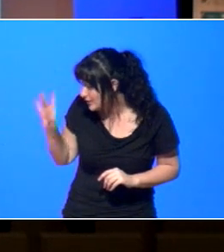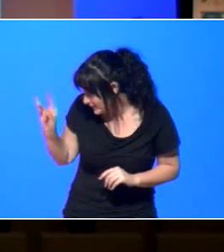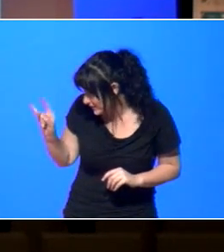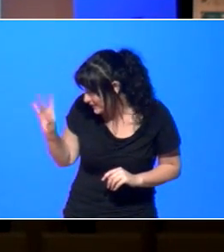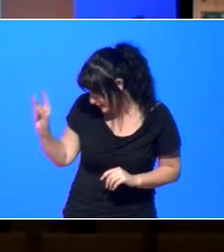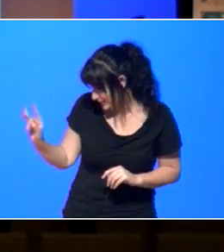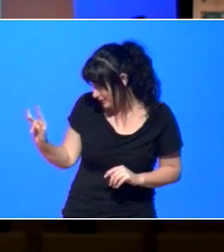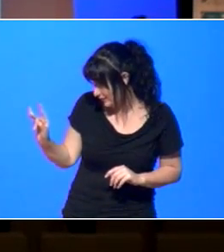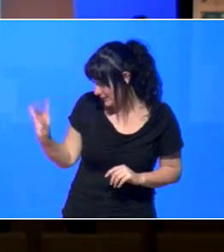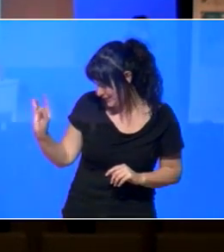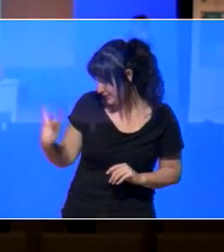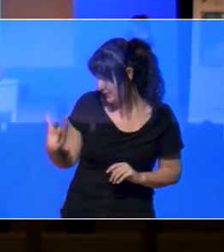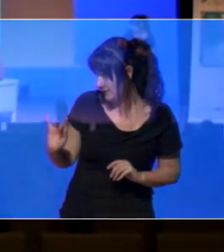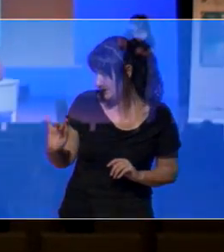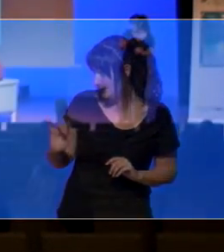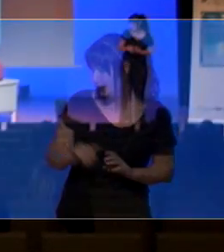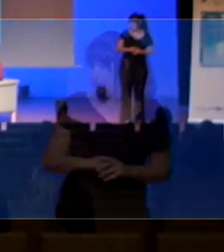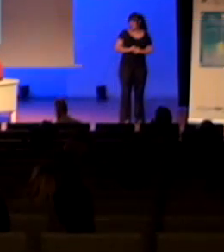Sí.